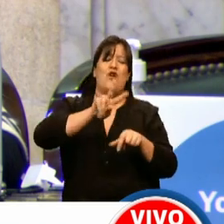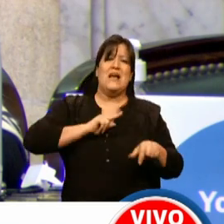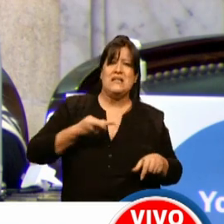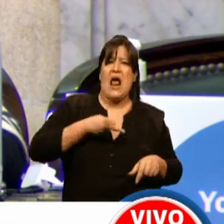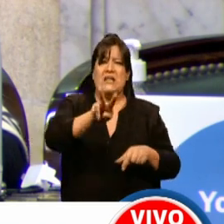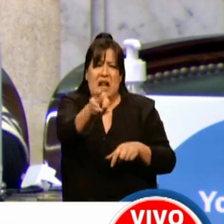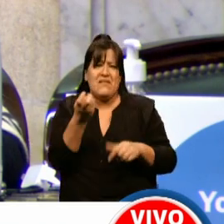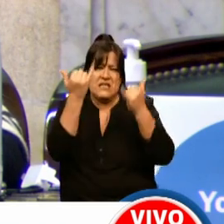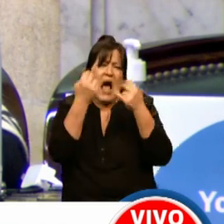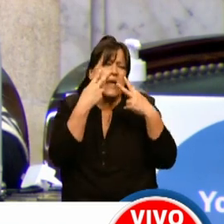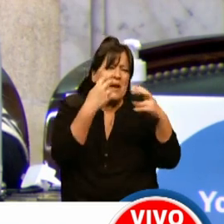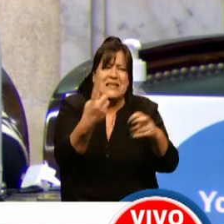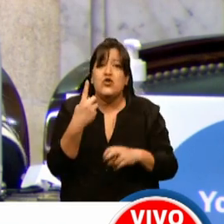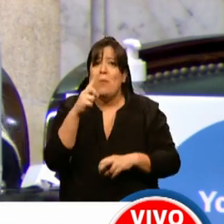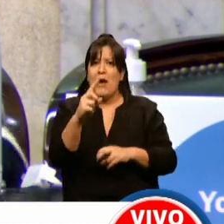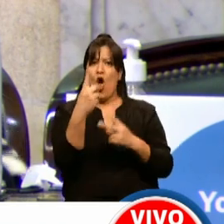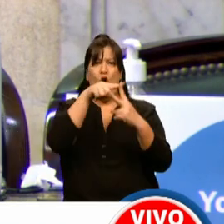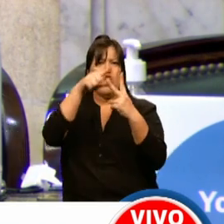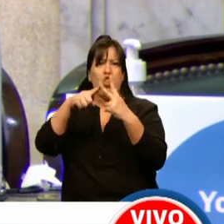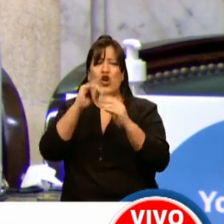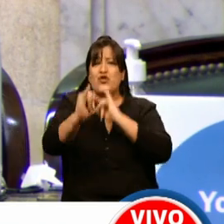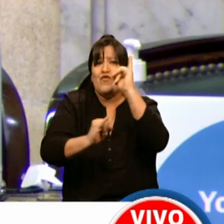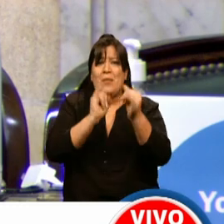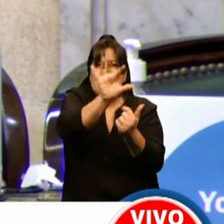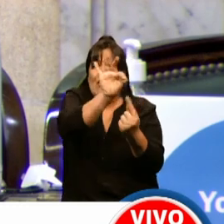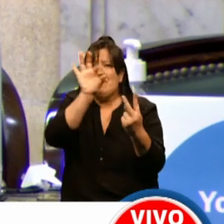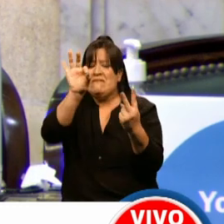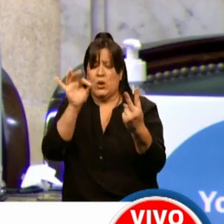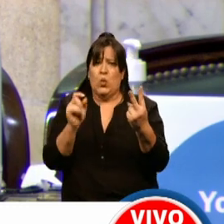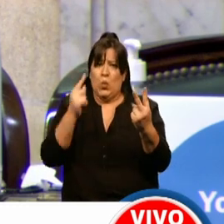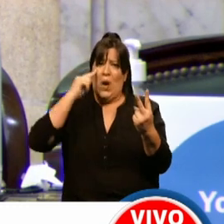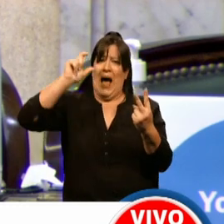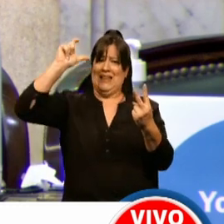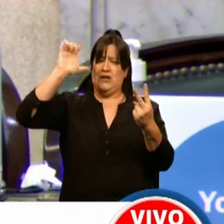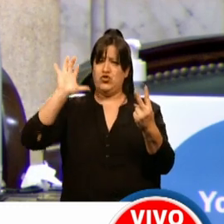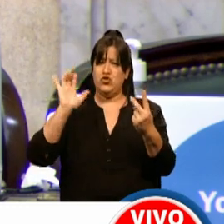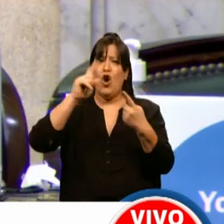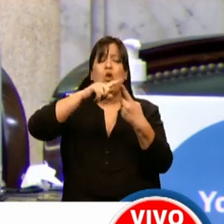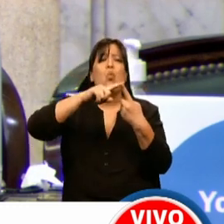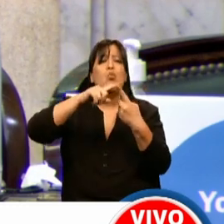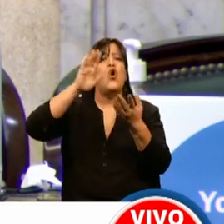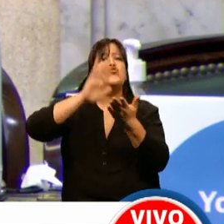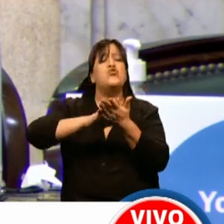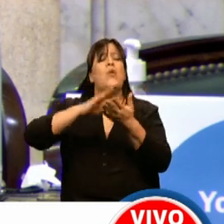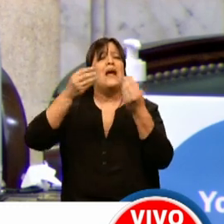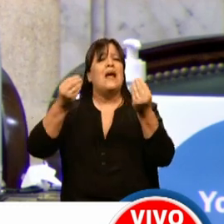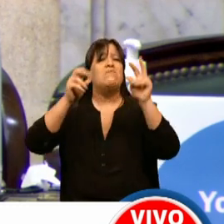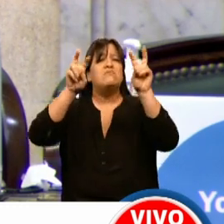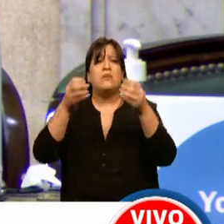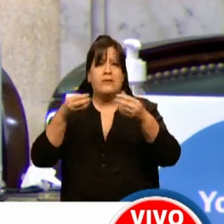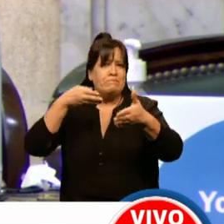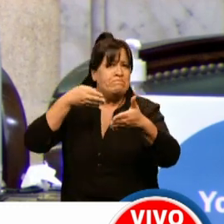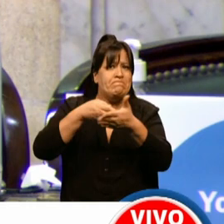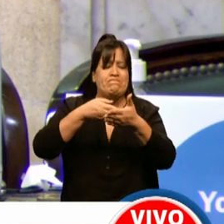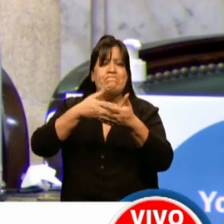pero hay dos datos que llama especialmente la atención una vez no solamente la imposibilidad de